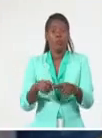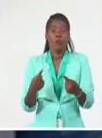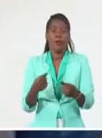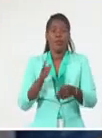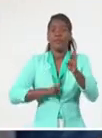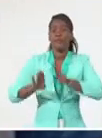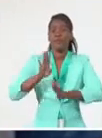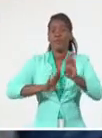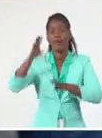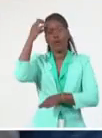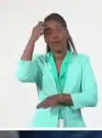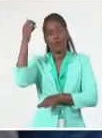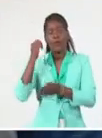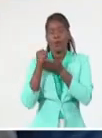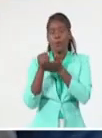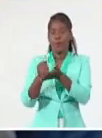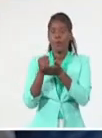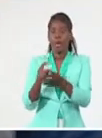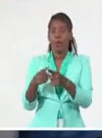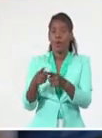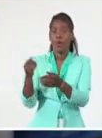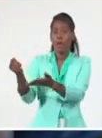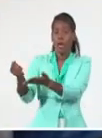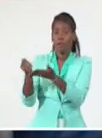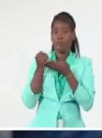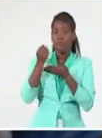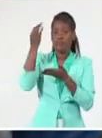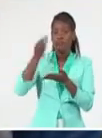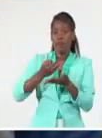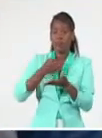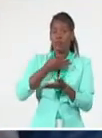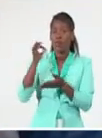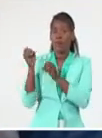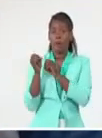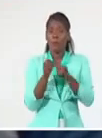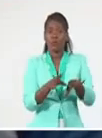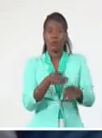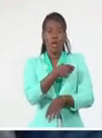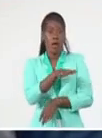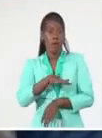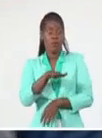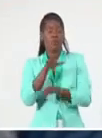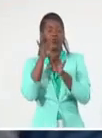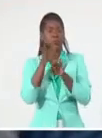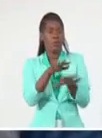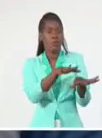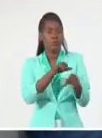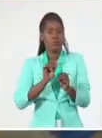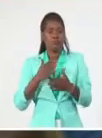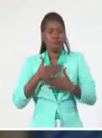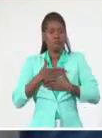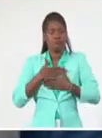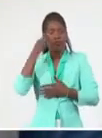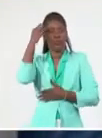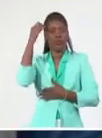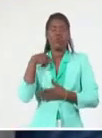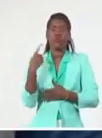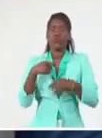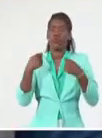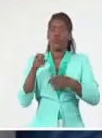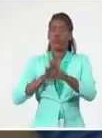nuestro gobierno nunca deja desamparado a nadie y eso es una realidad como un templo nunca lo ha dejado nunca lo va a dejar tenemos que confiar